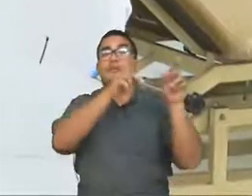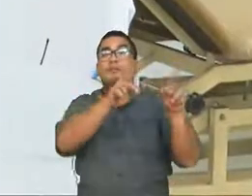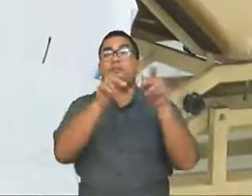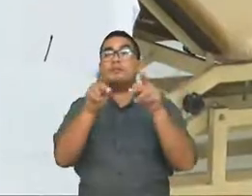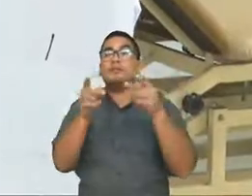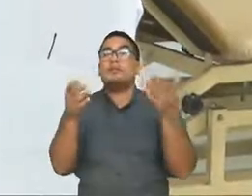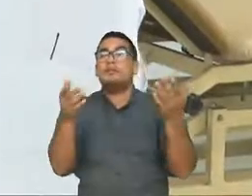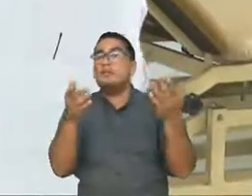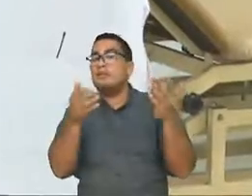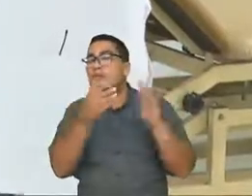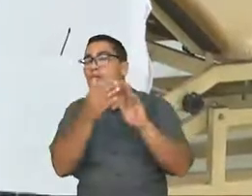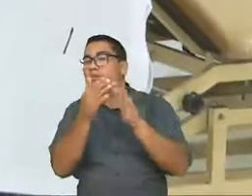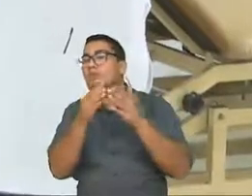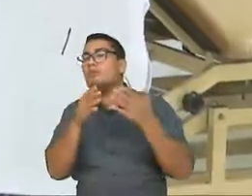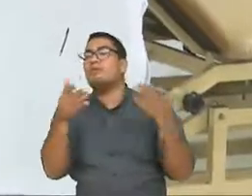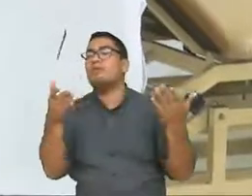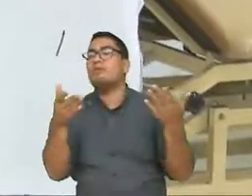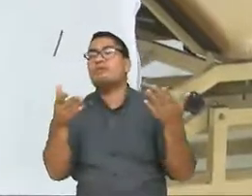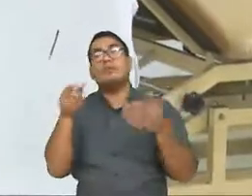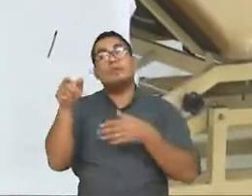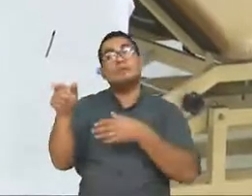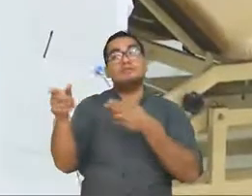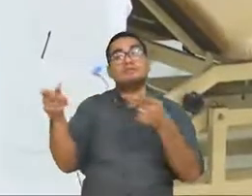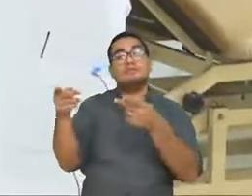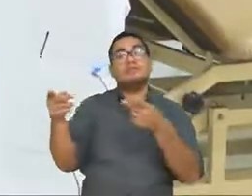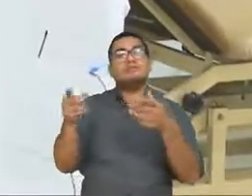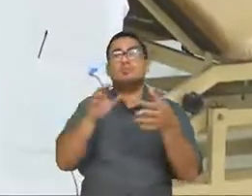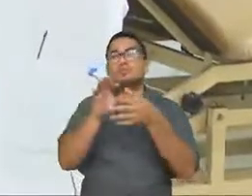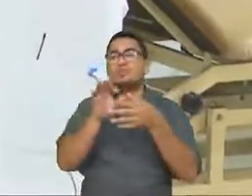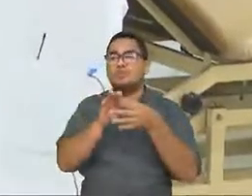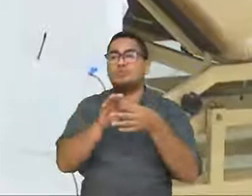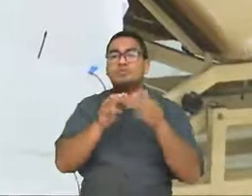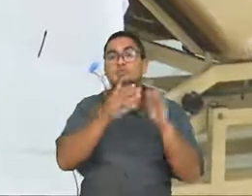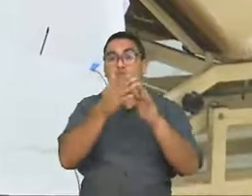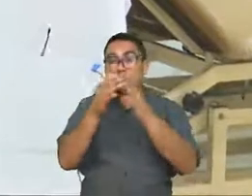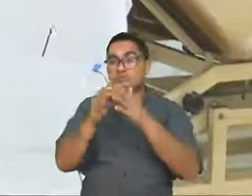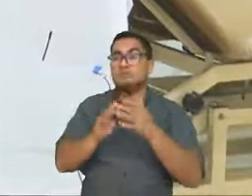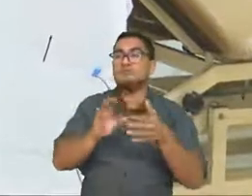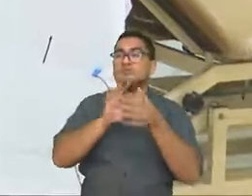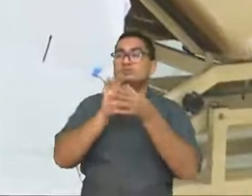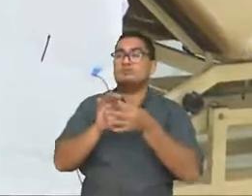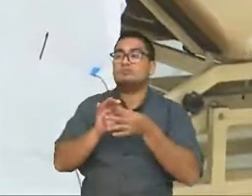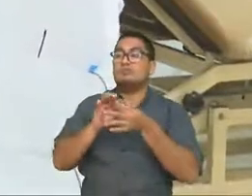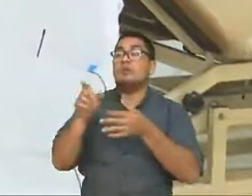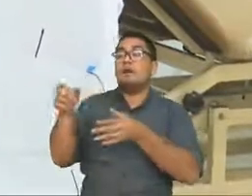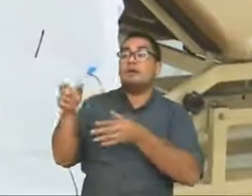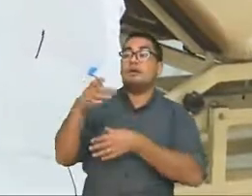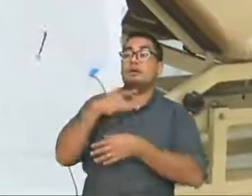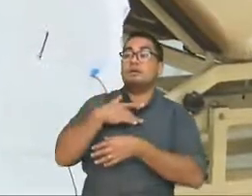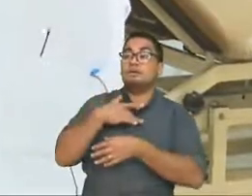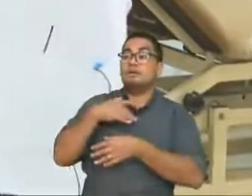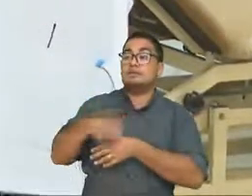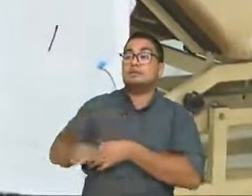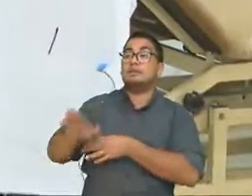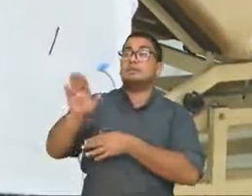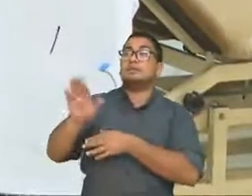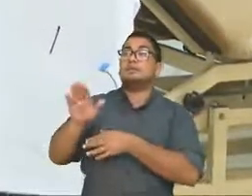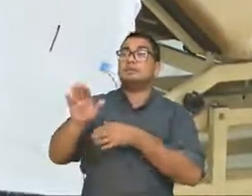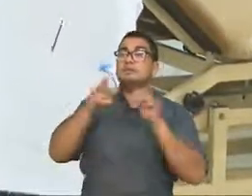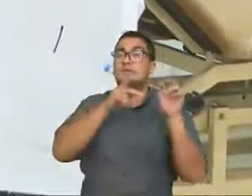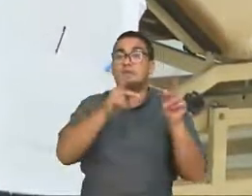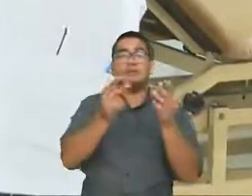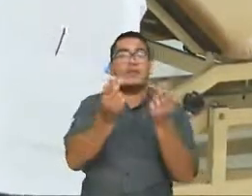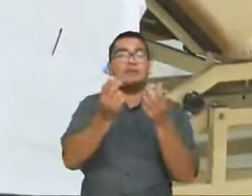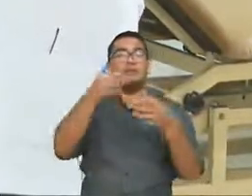barrios donde el paciente vive, para que juntos, la comunidad, si necesita el paciente de una rampa, pues los